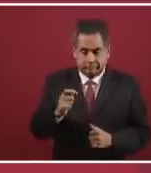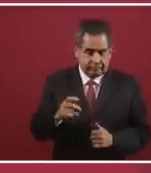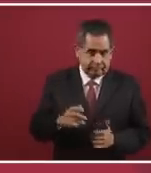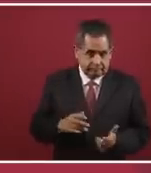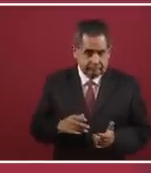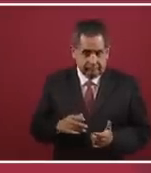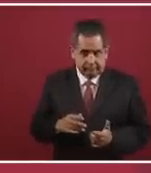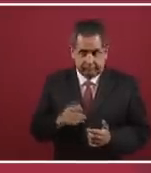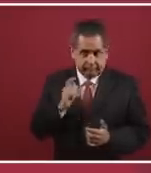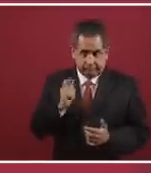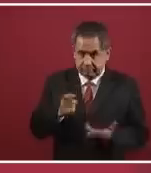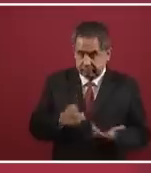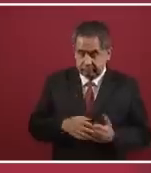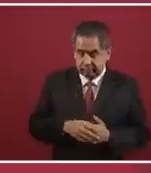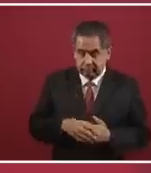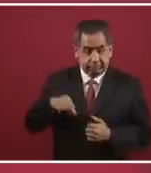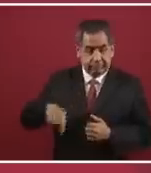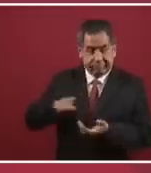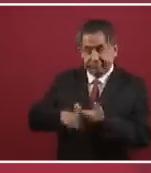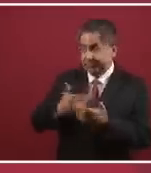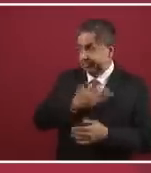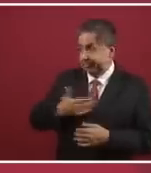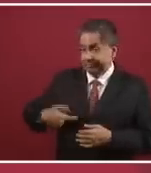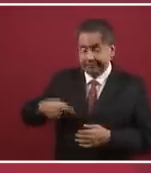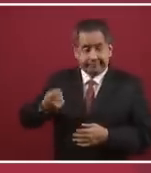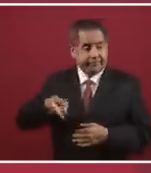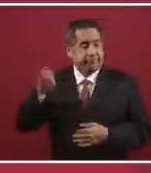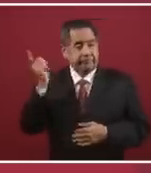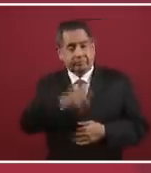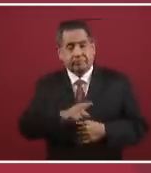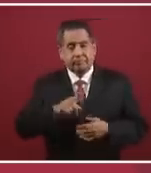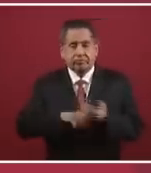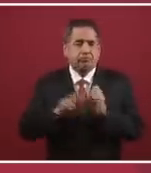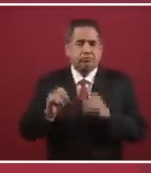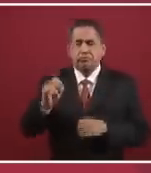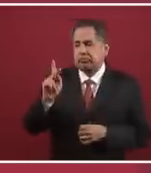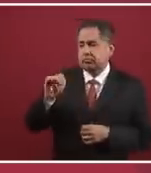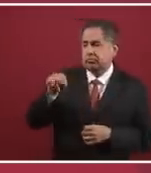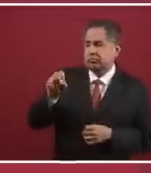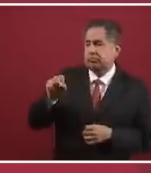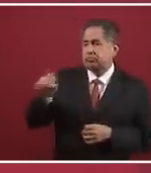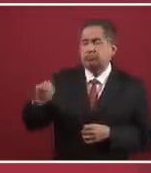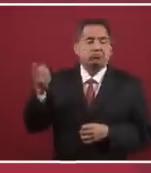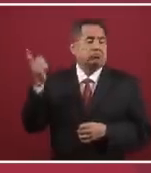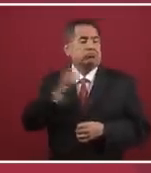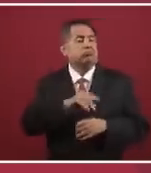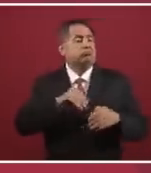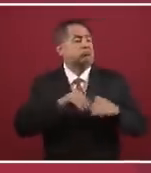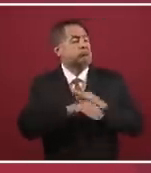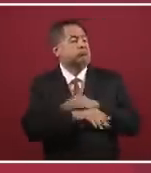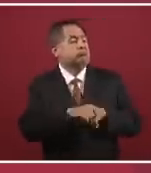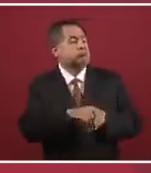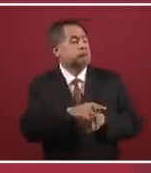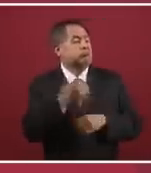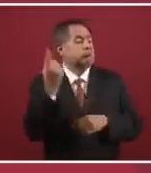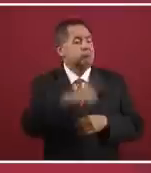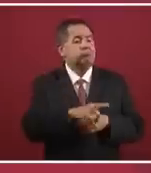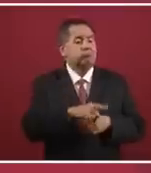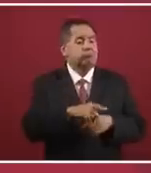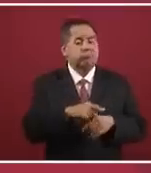desde aquí desde los pinos te decidían